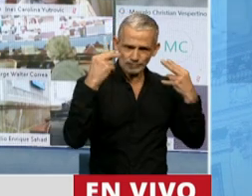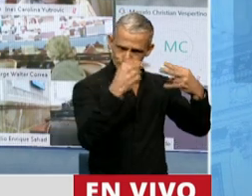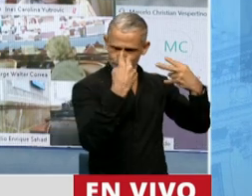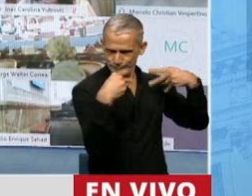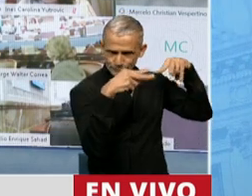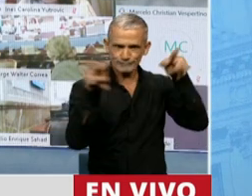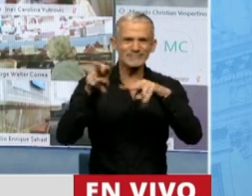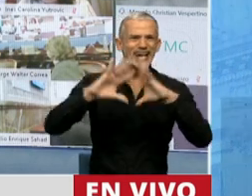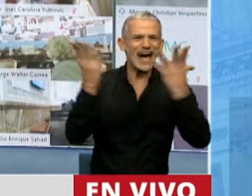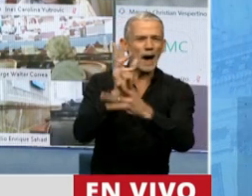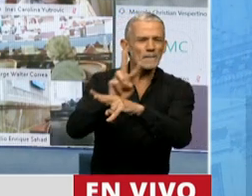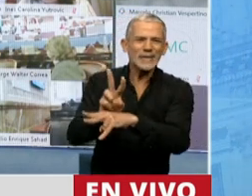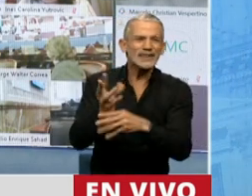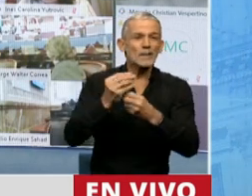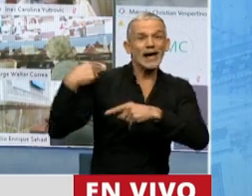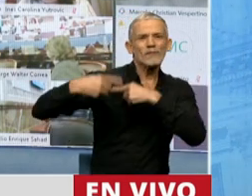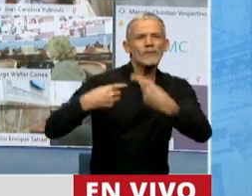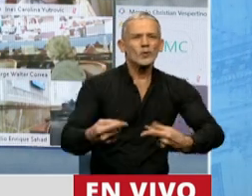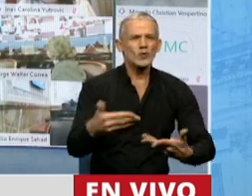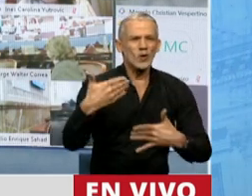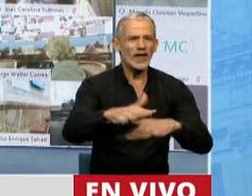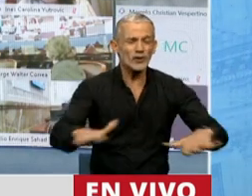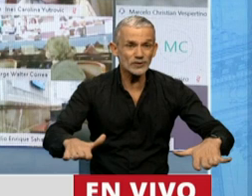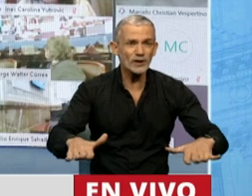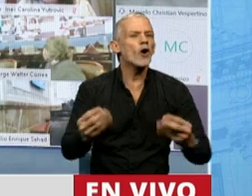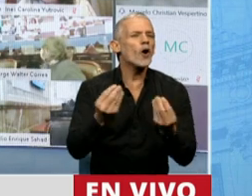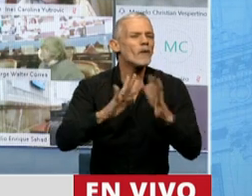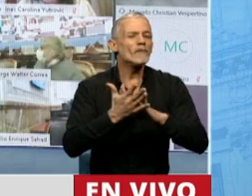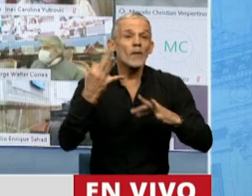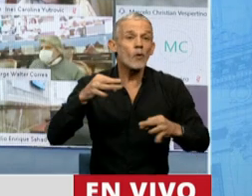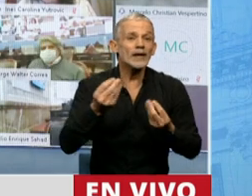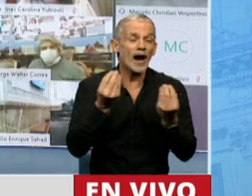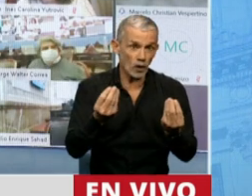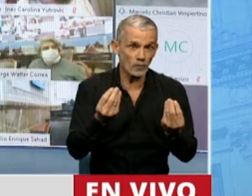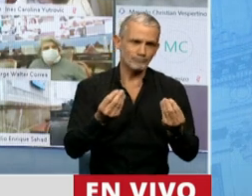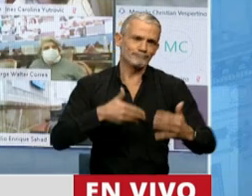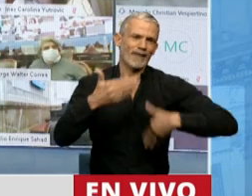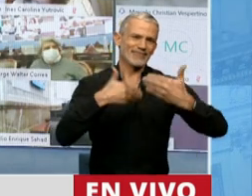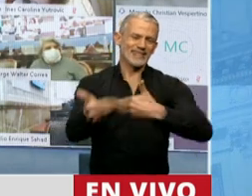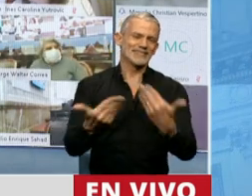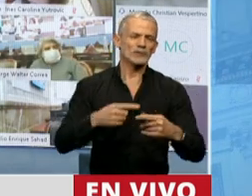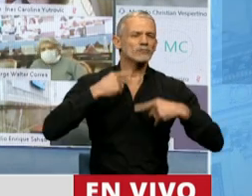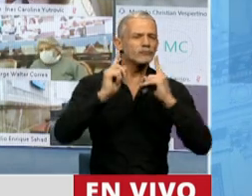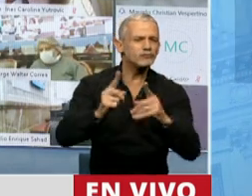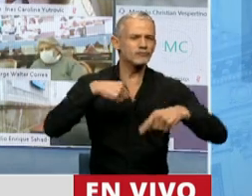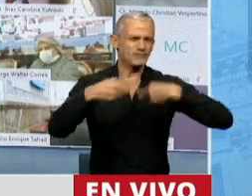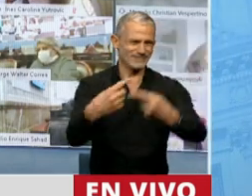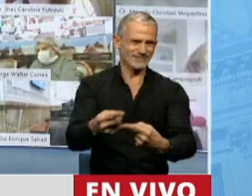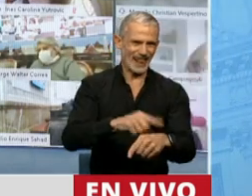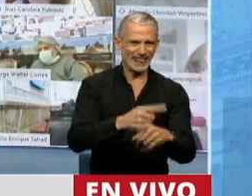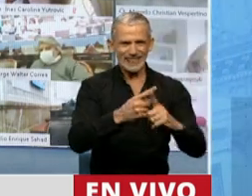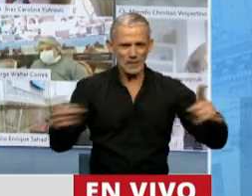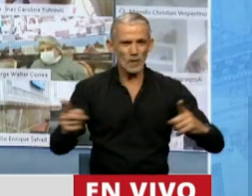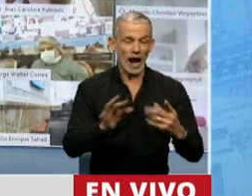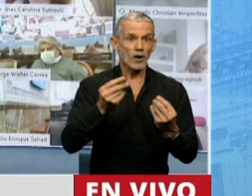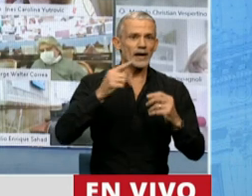preservar el ambiente para las generaciones presentes y futuras es a través del desarrollo sostenible y sustentable y